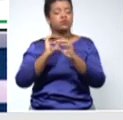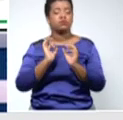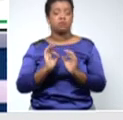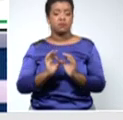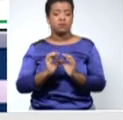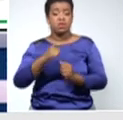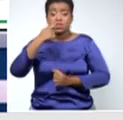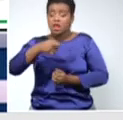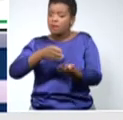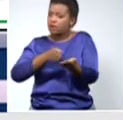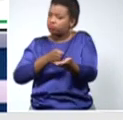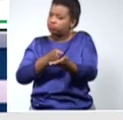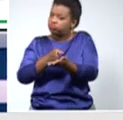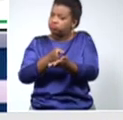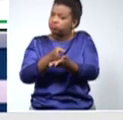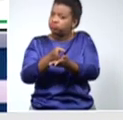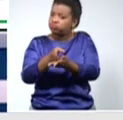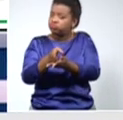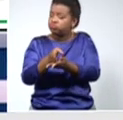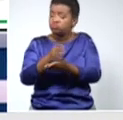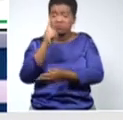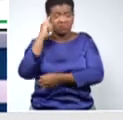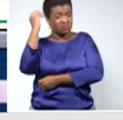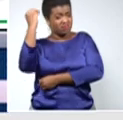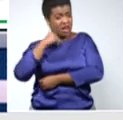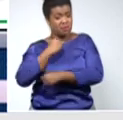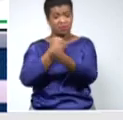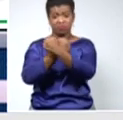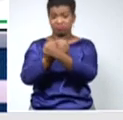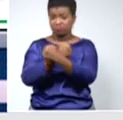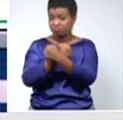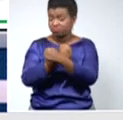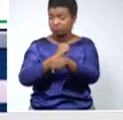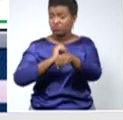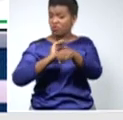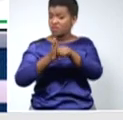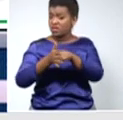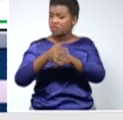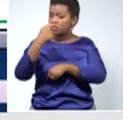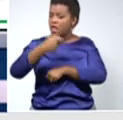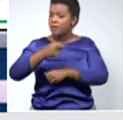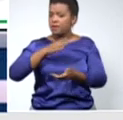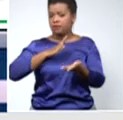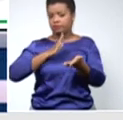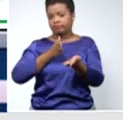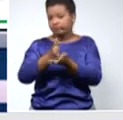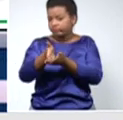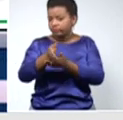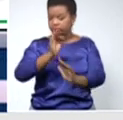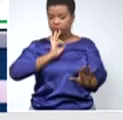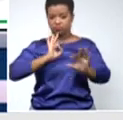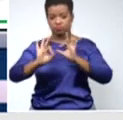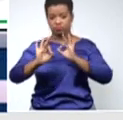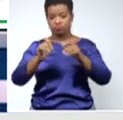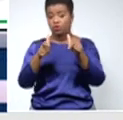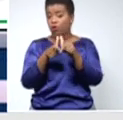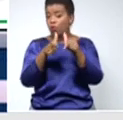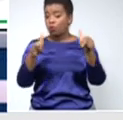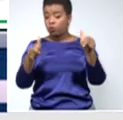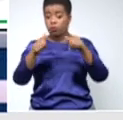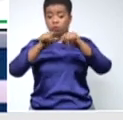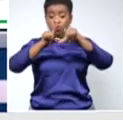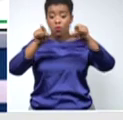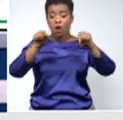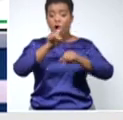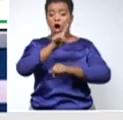continuar teniendo percepción de riesgo, hay que seguir cuidándose. Y la gran mayoría de los cubanos, los más de